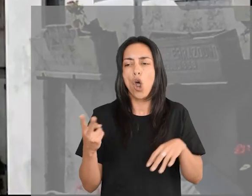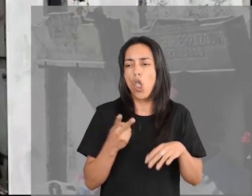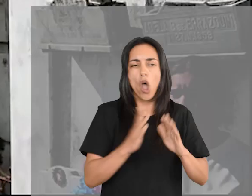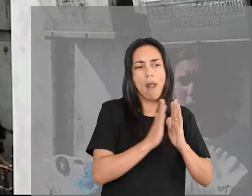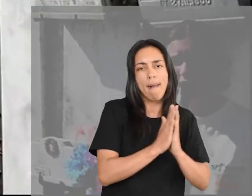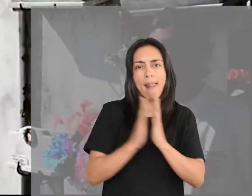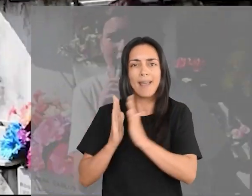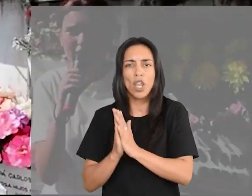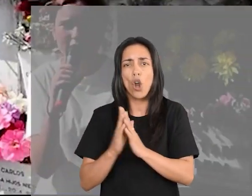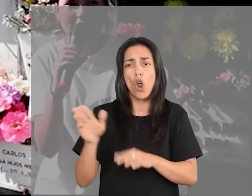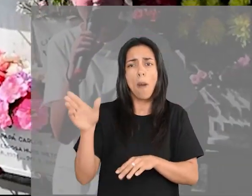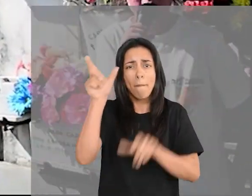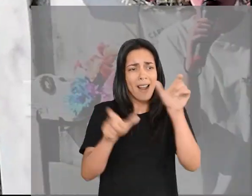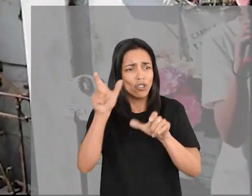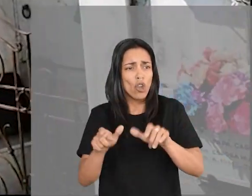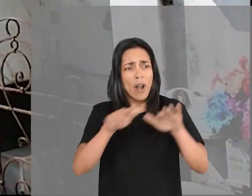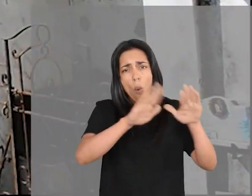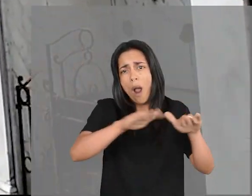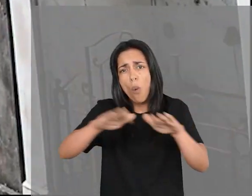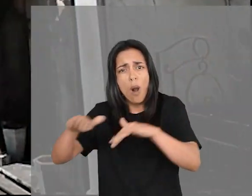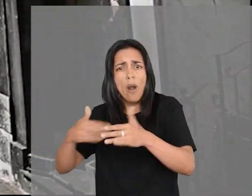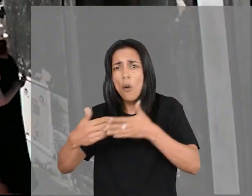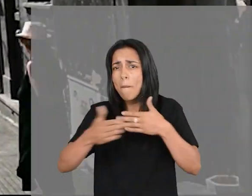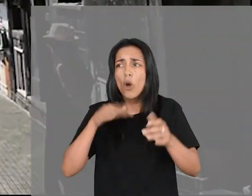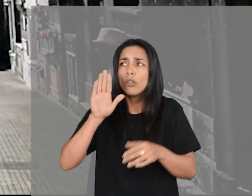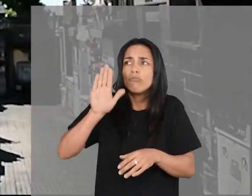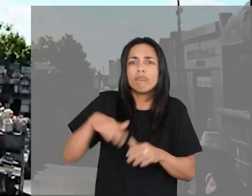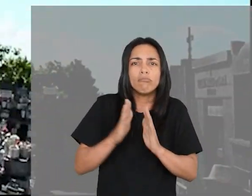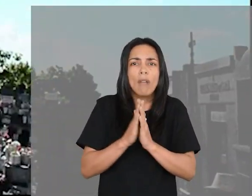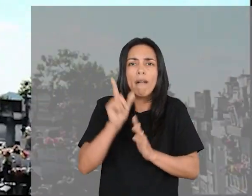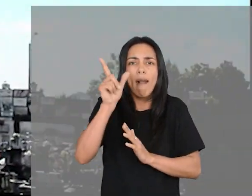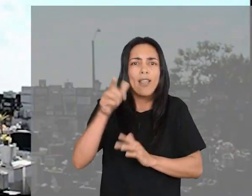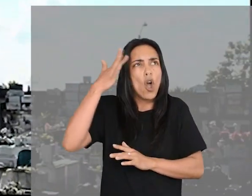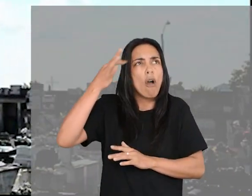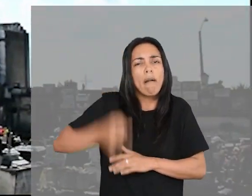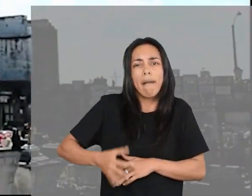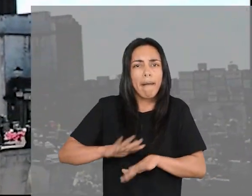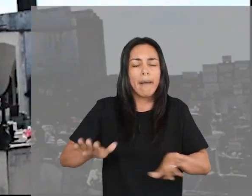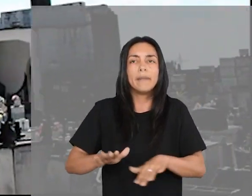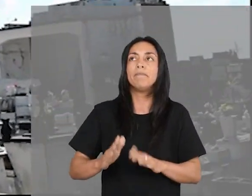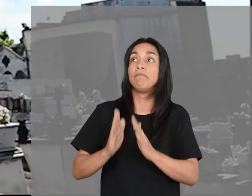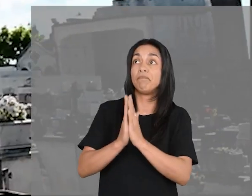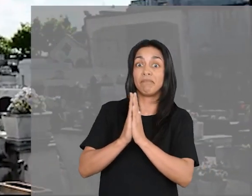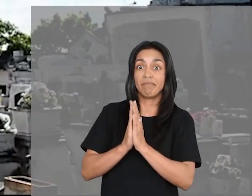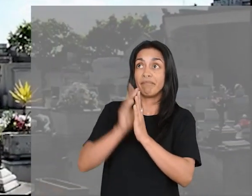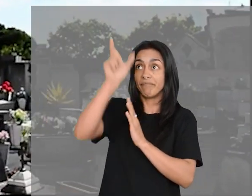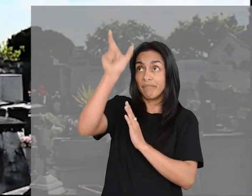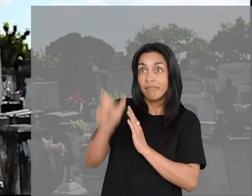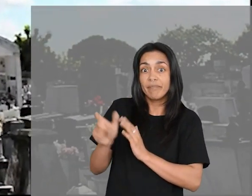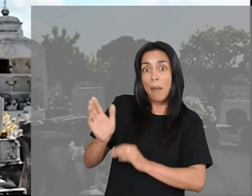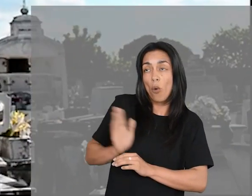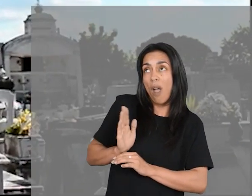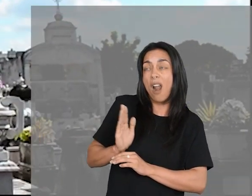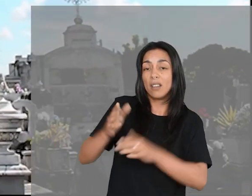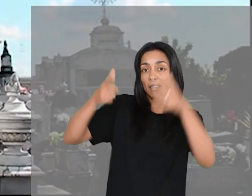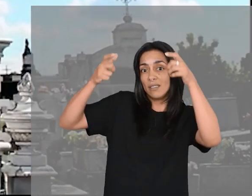ser una diosa o una santa, dependiendo de la alegoría, y como vemos tiene un ancla que lo que hace es empujarla